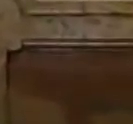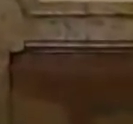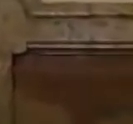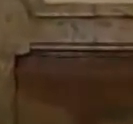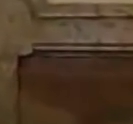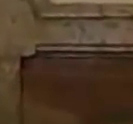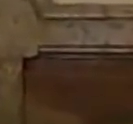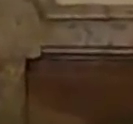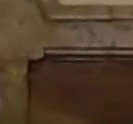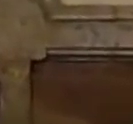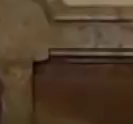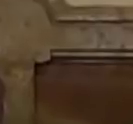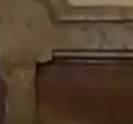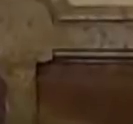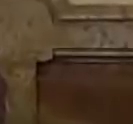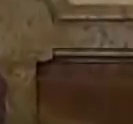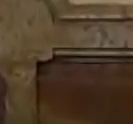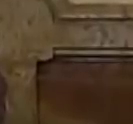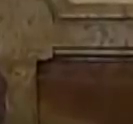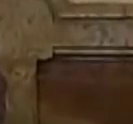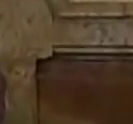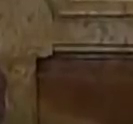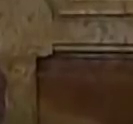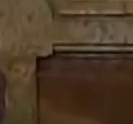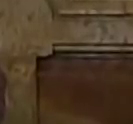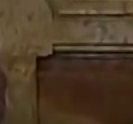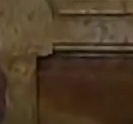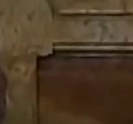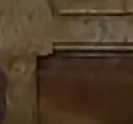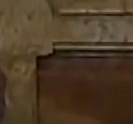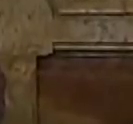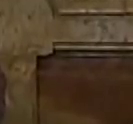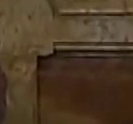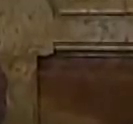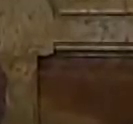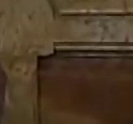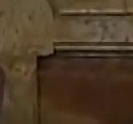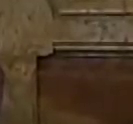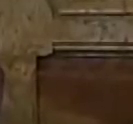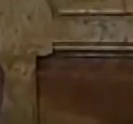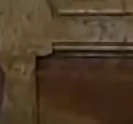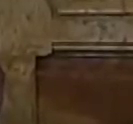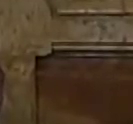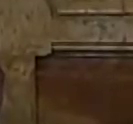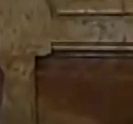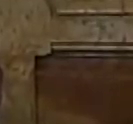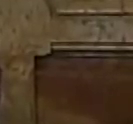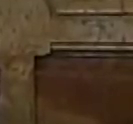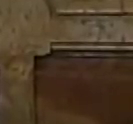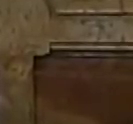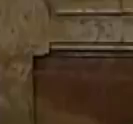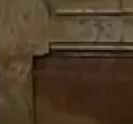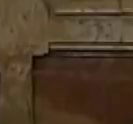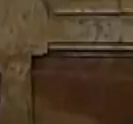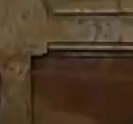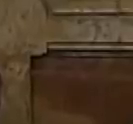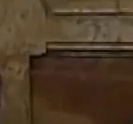el inicio de clases de las universidades del país.